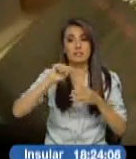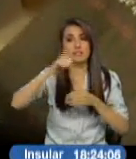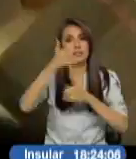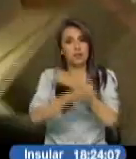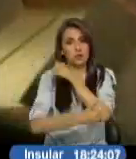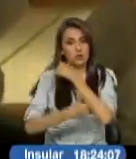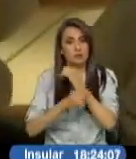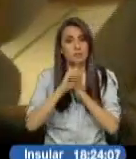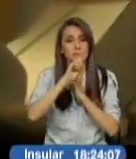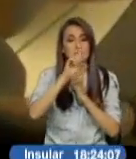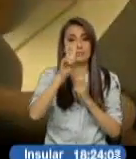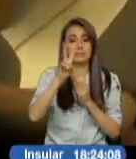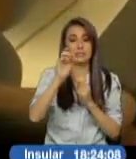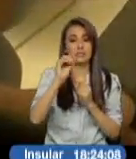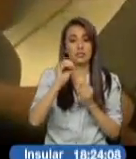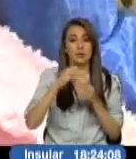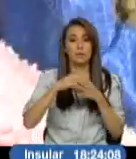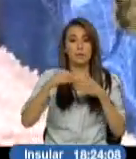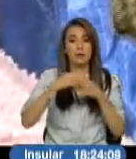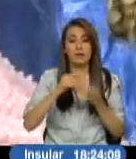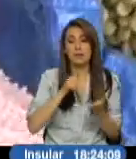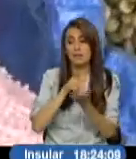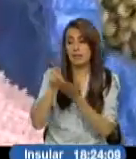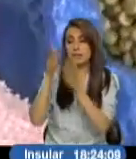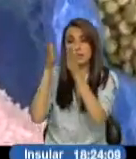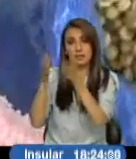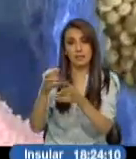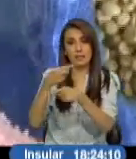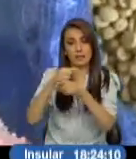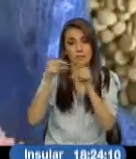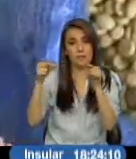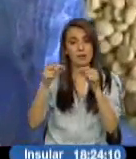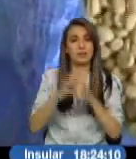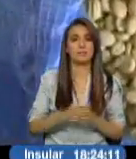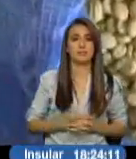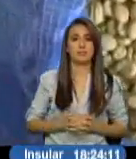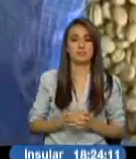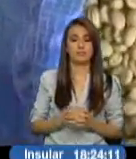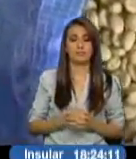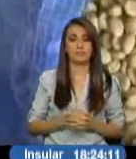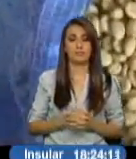cual $120 son para el productor y el restante para la organización.